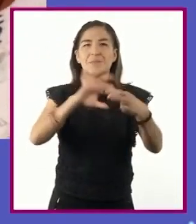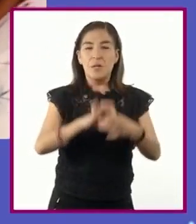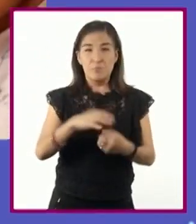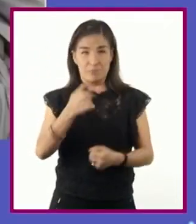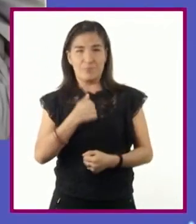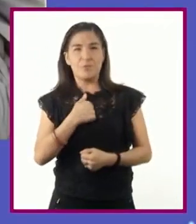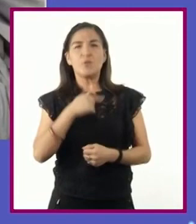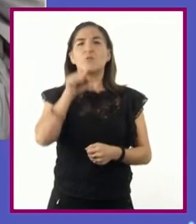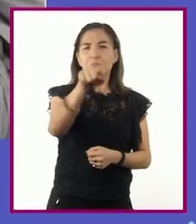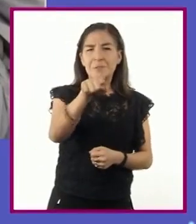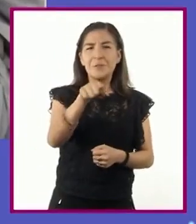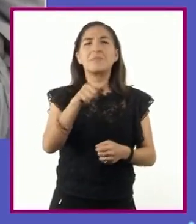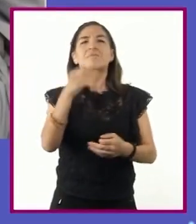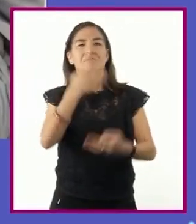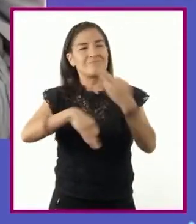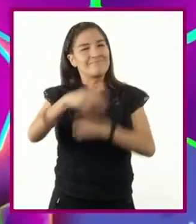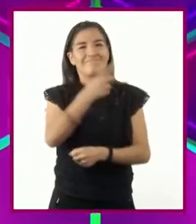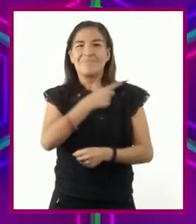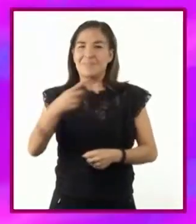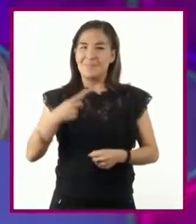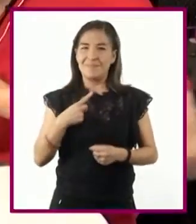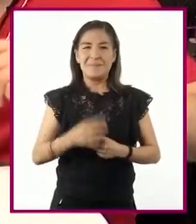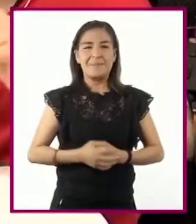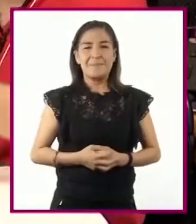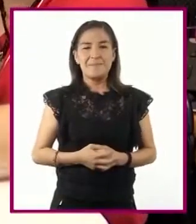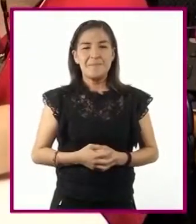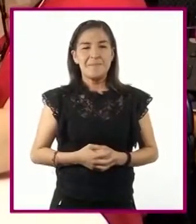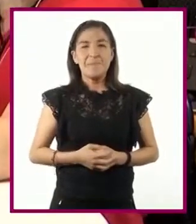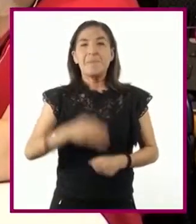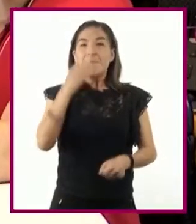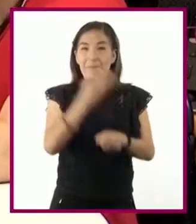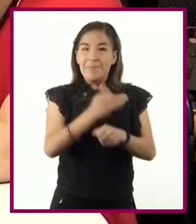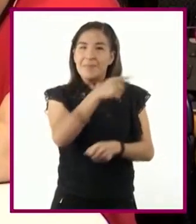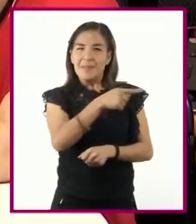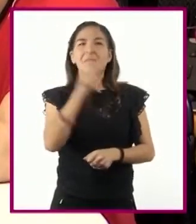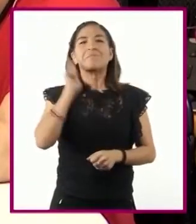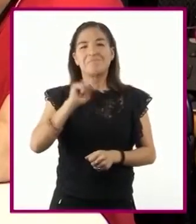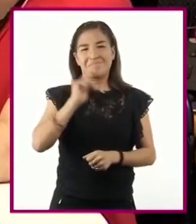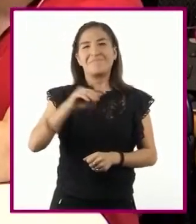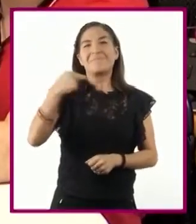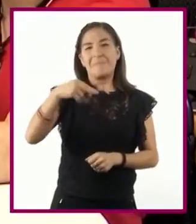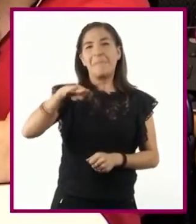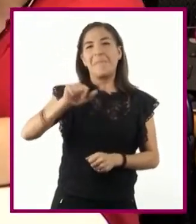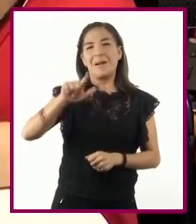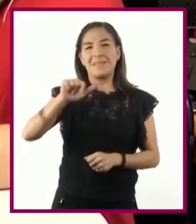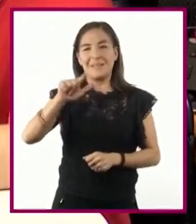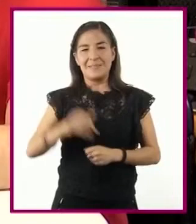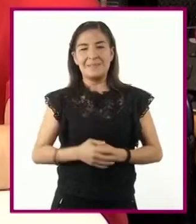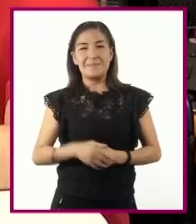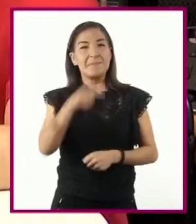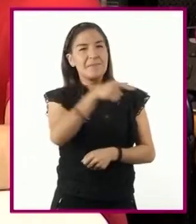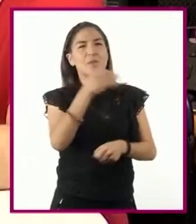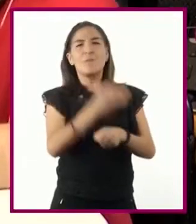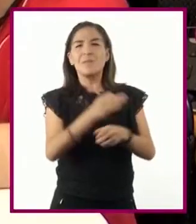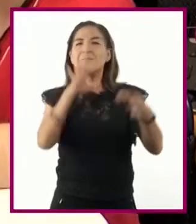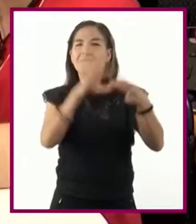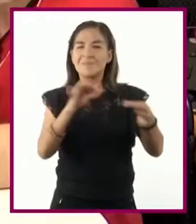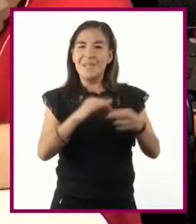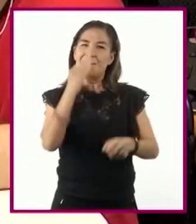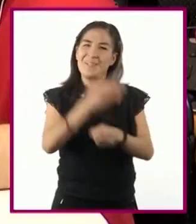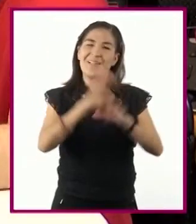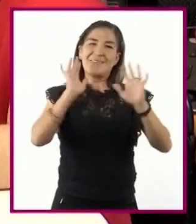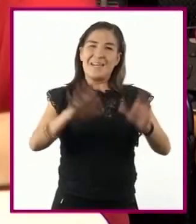Yo, tú, es nuestro deber. Y bien, ella es Malala. Con estas reflexiones cerramos el